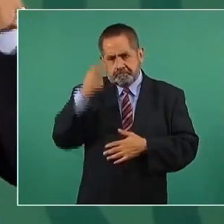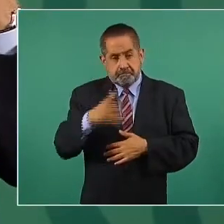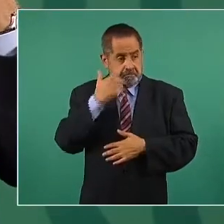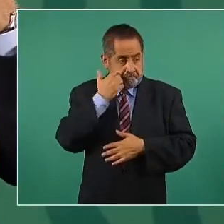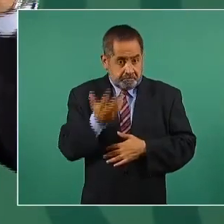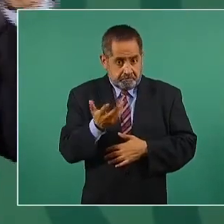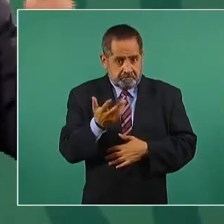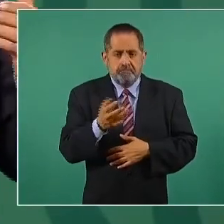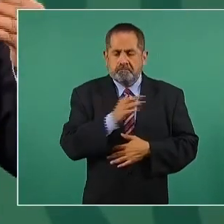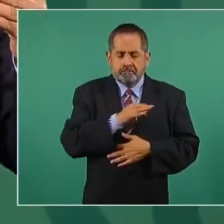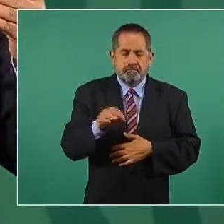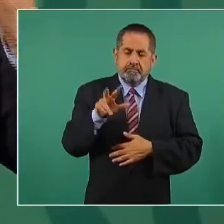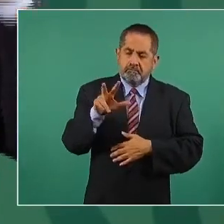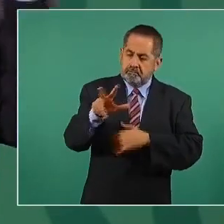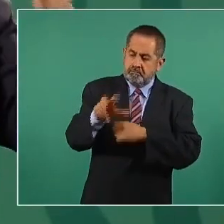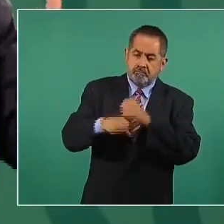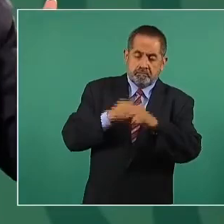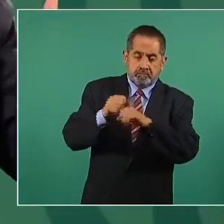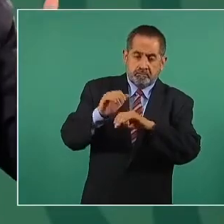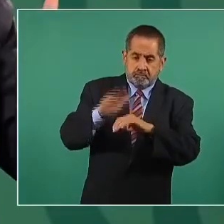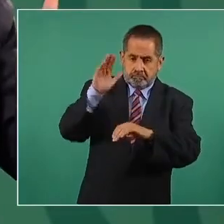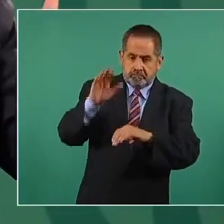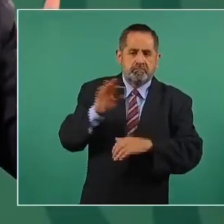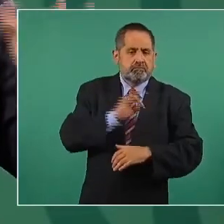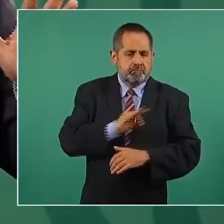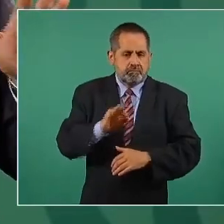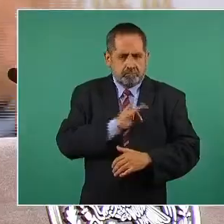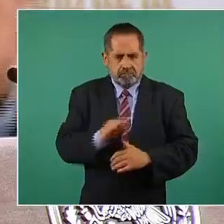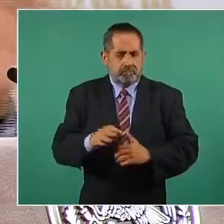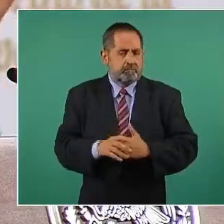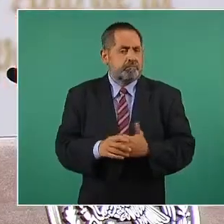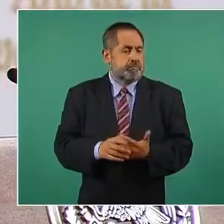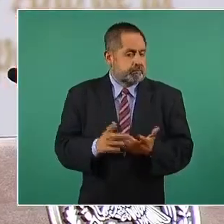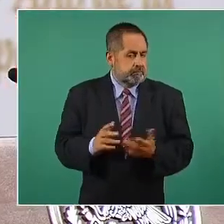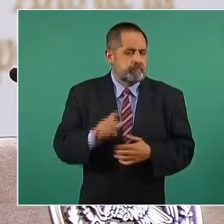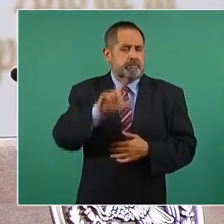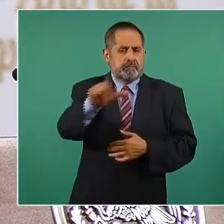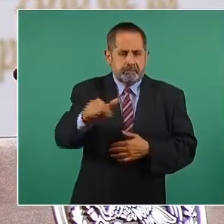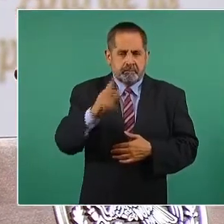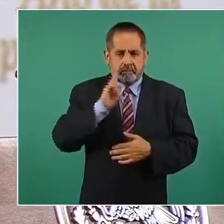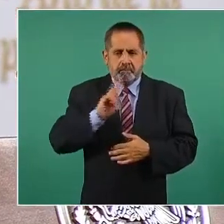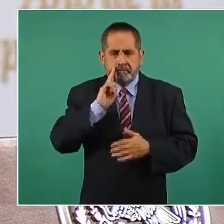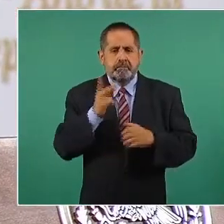deseen, mayores de 18 años. Y luego vemos,